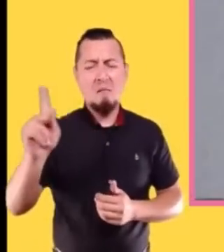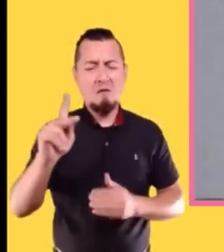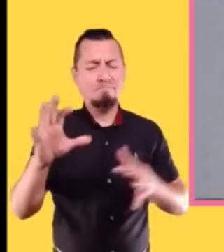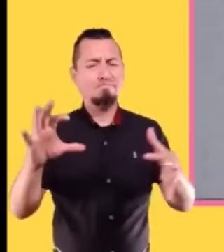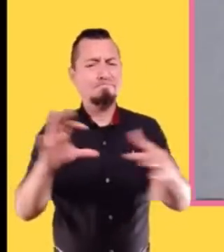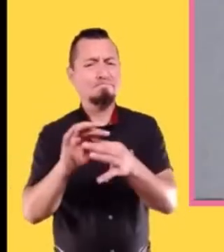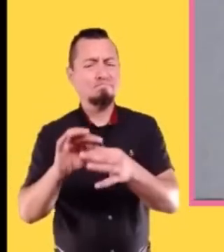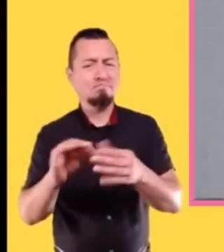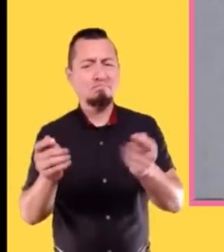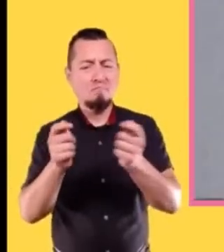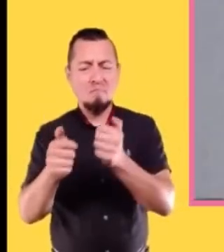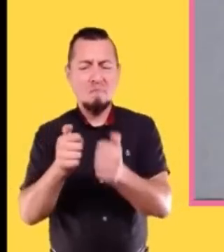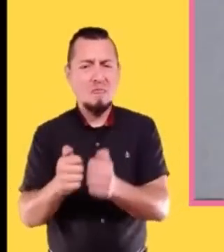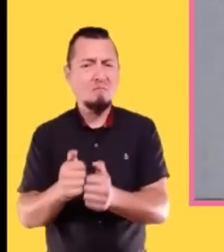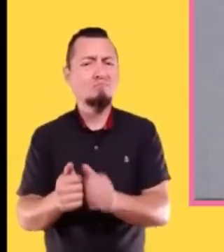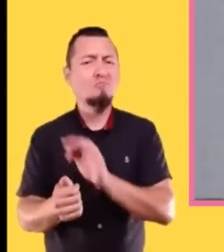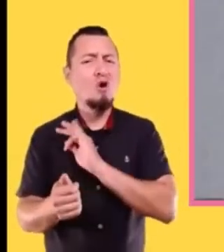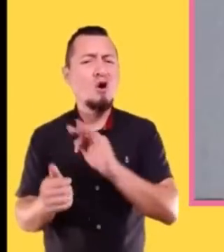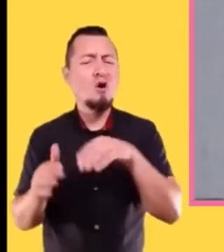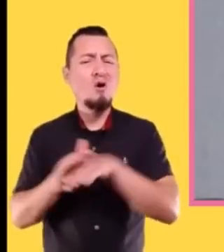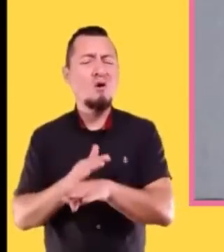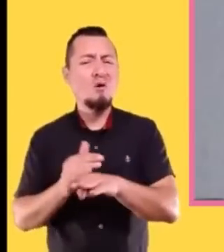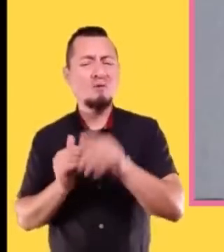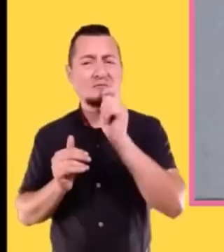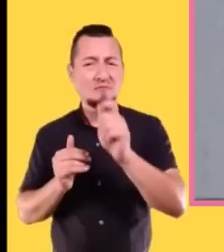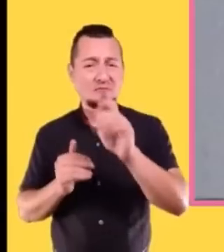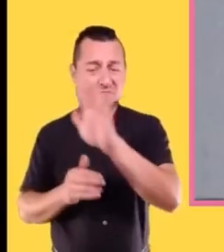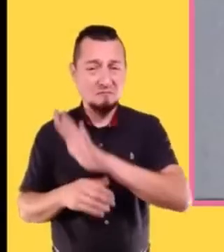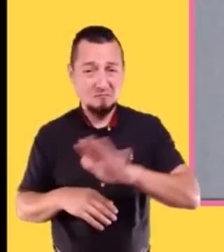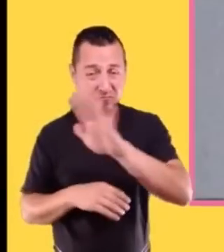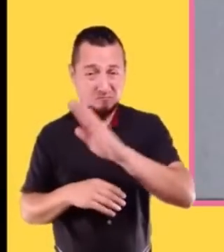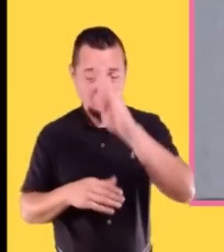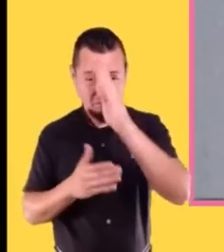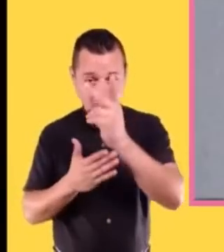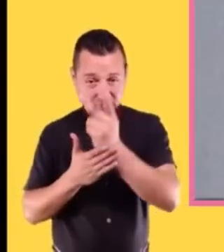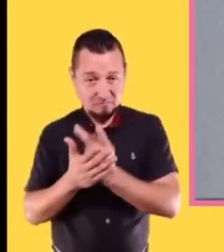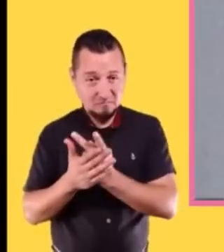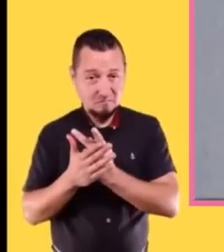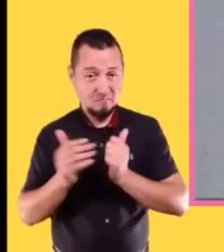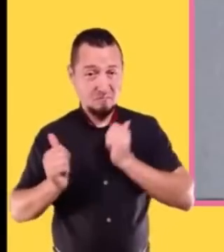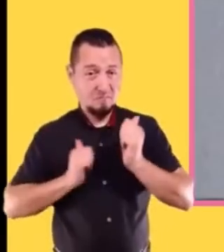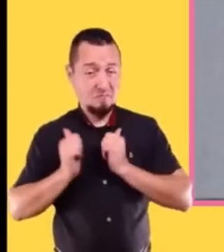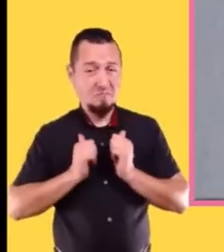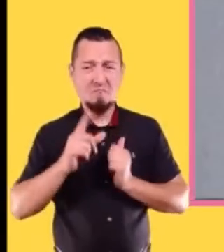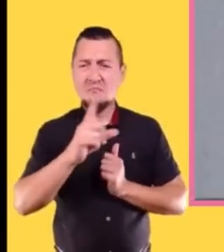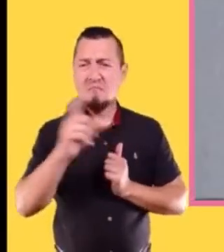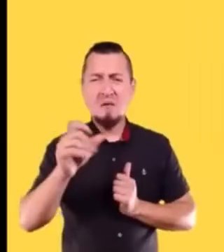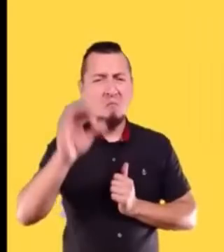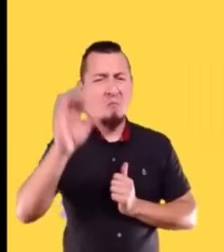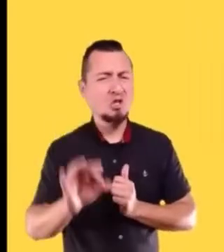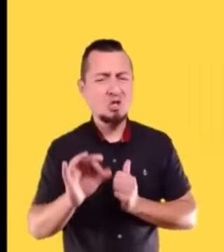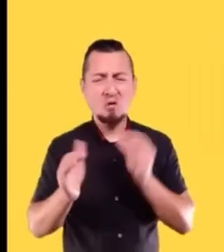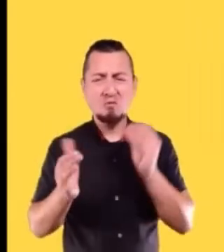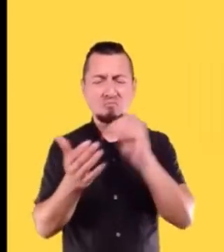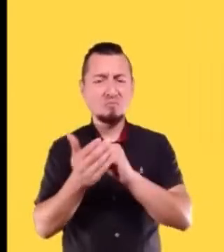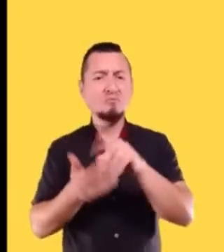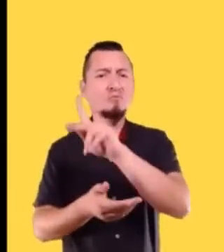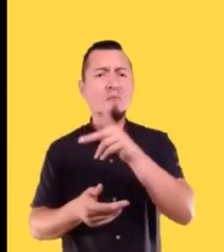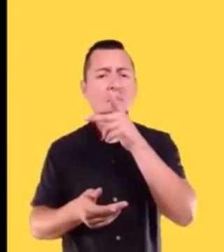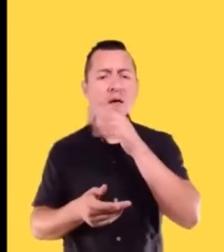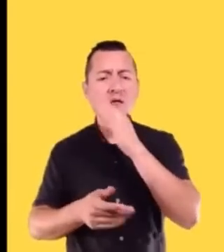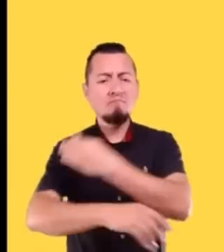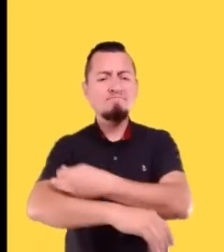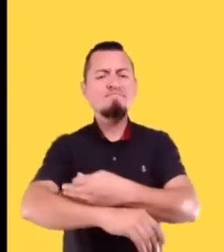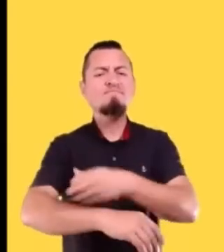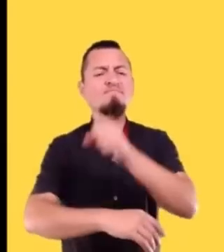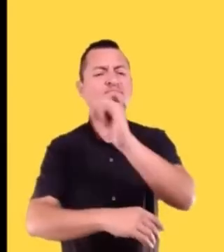página y viceversa. Recordemos que todo el proceso de inscripción se hizo 100% digital, y eso ha animado que los padres de familia utilicen esta herramienta,